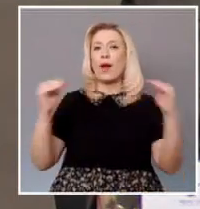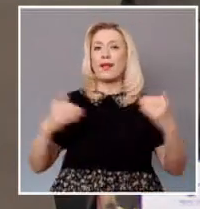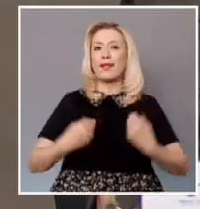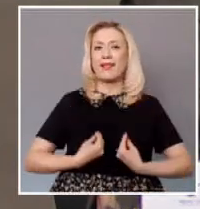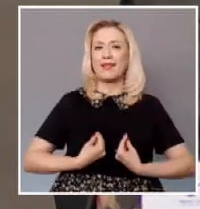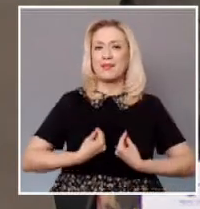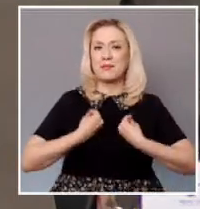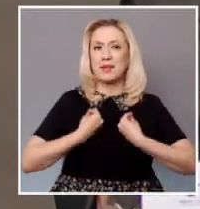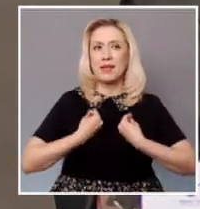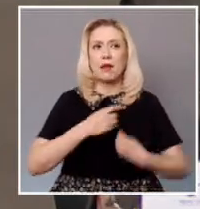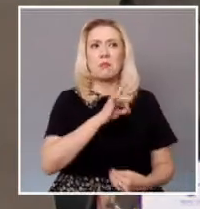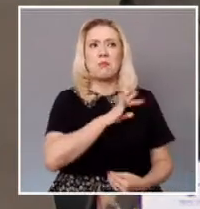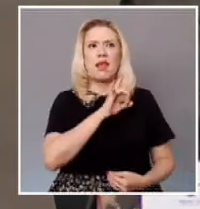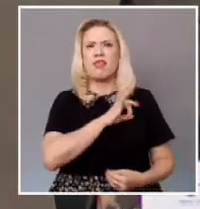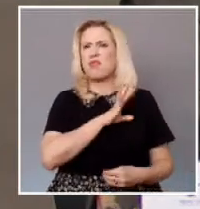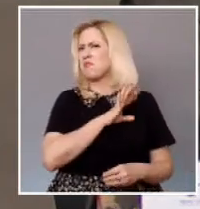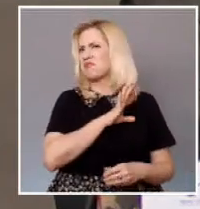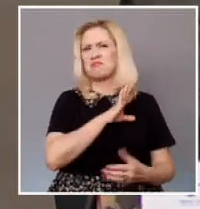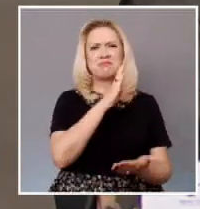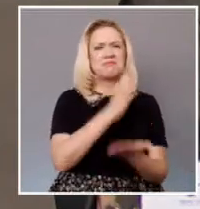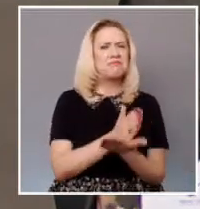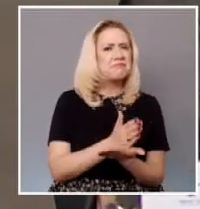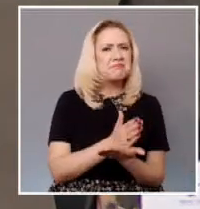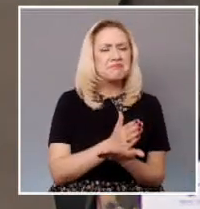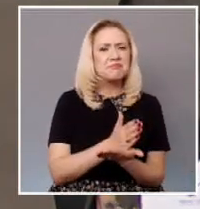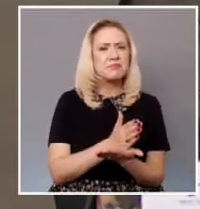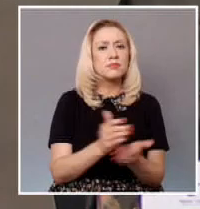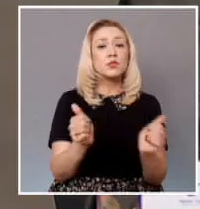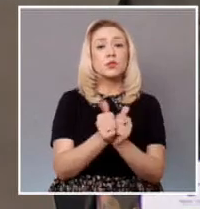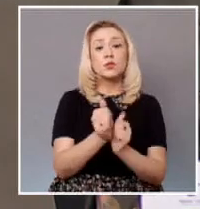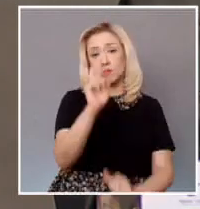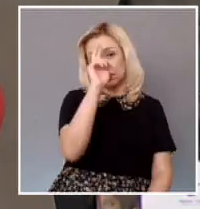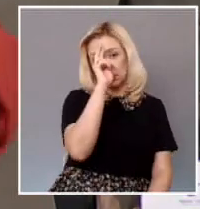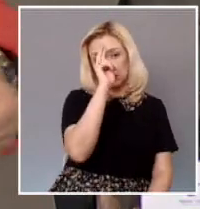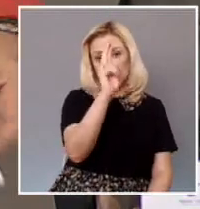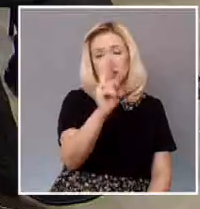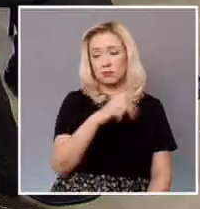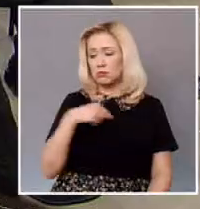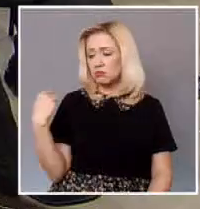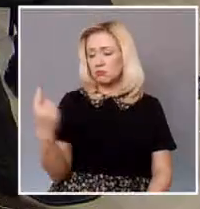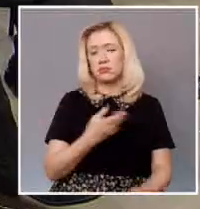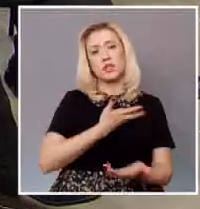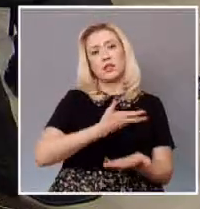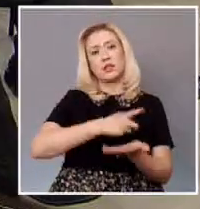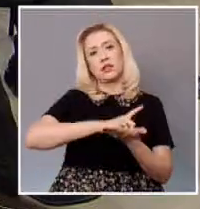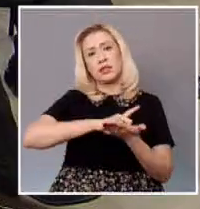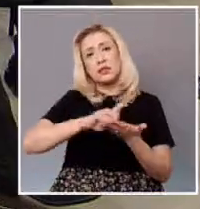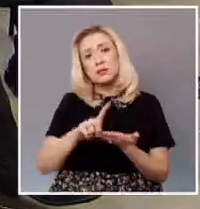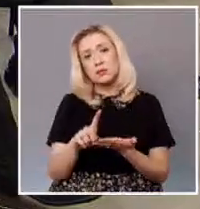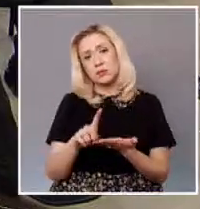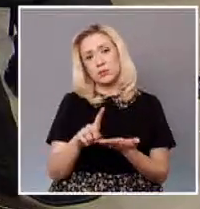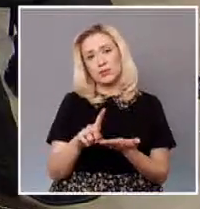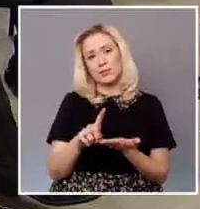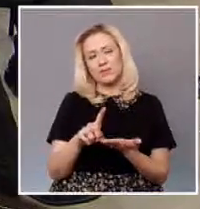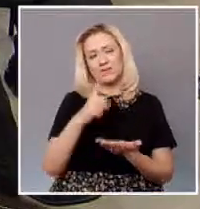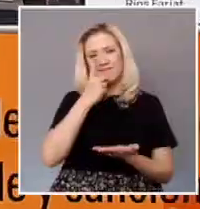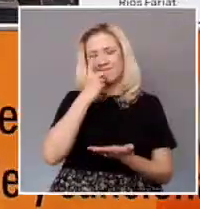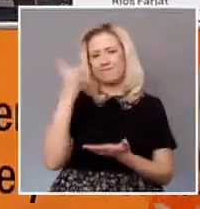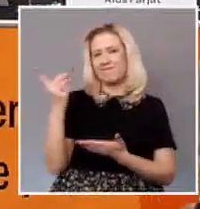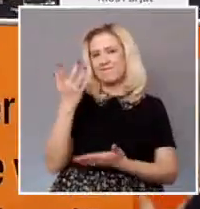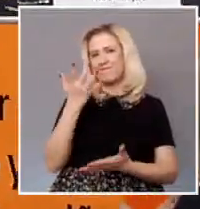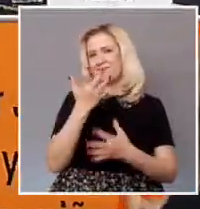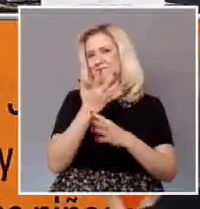miedo y con pleno respeto a nuestros derechos fundamentales. Para el canal del Poder Judicial de la